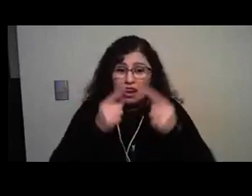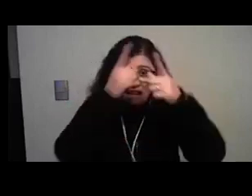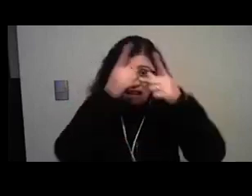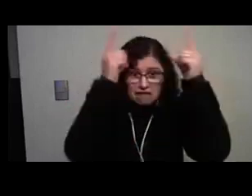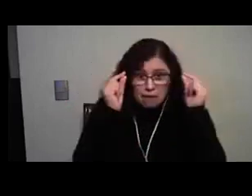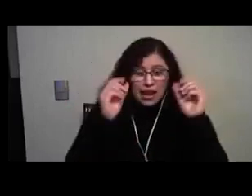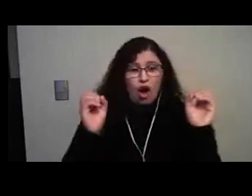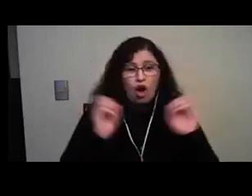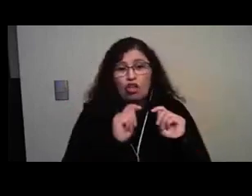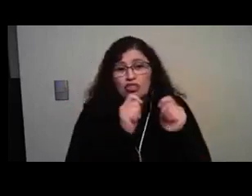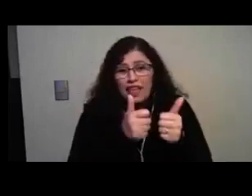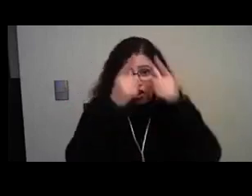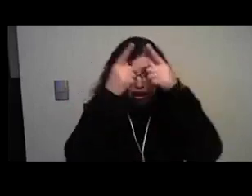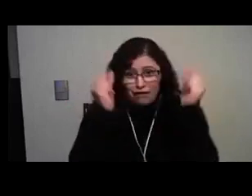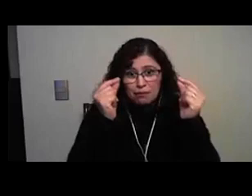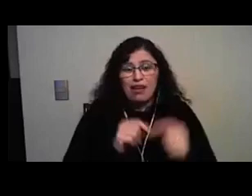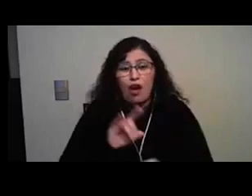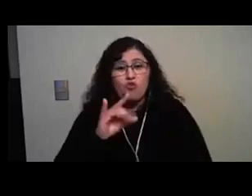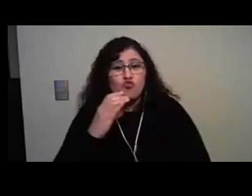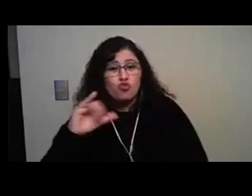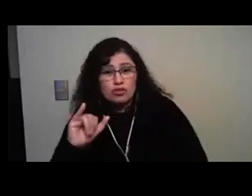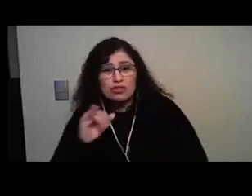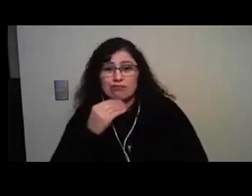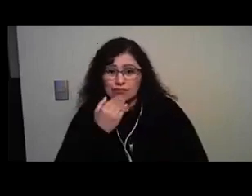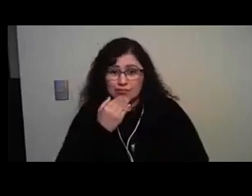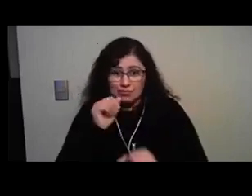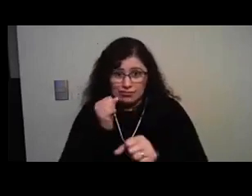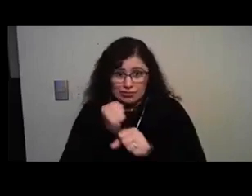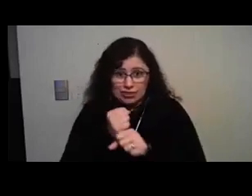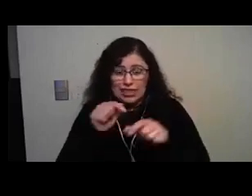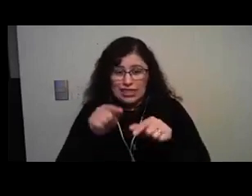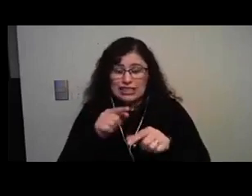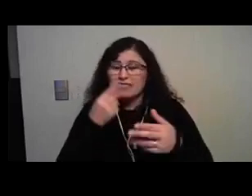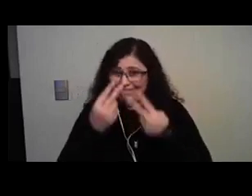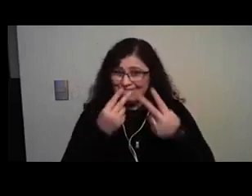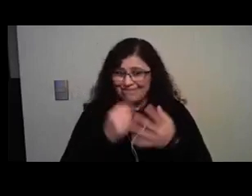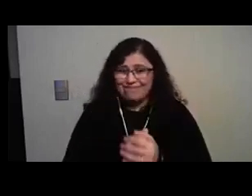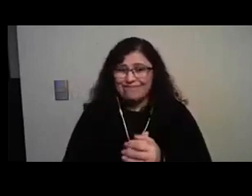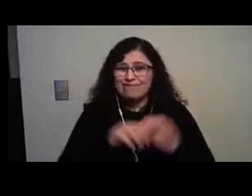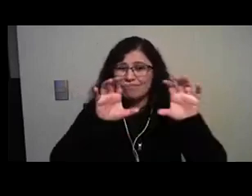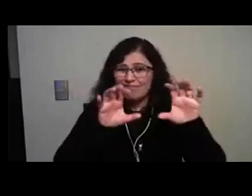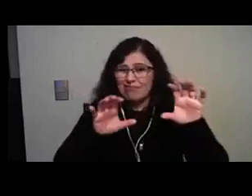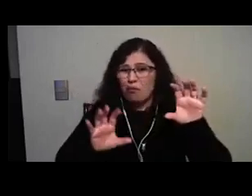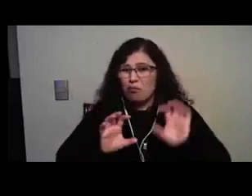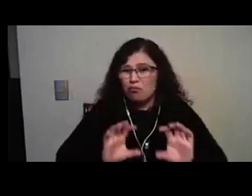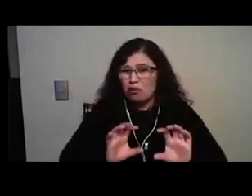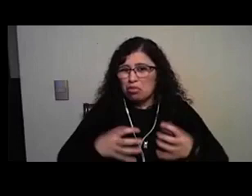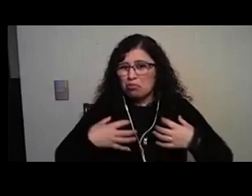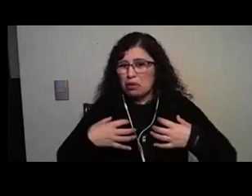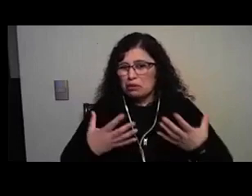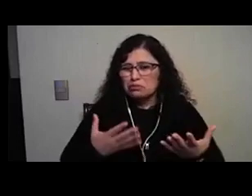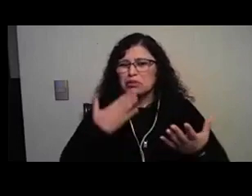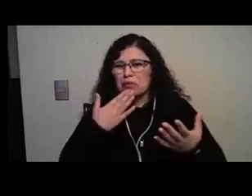enfermería que trabaje en una UCI o en el hospital, ¿ya? Porque son cosas que a veces pasan sin intención, pues, ¿ya? Sobre todo cuando hay